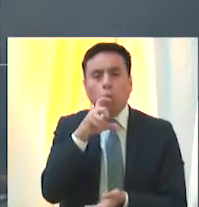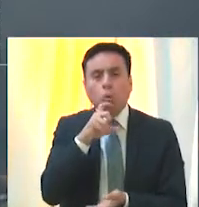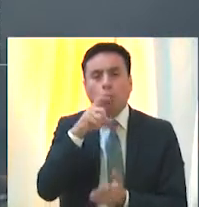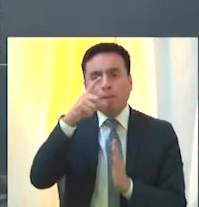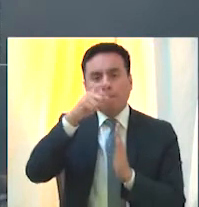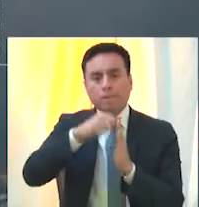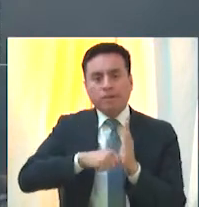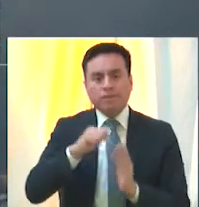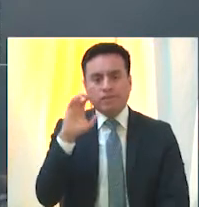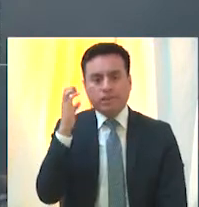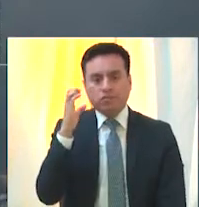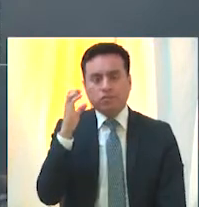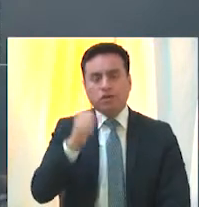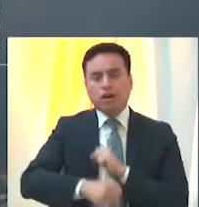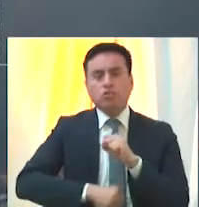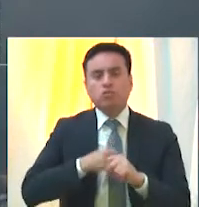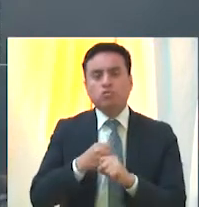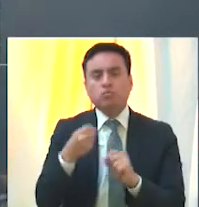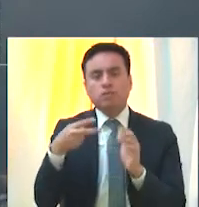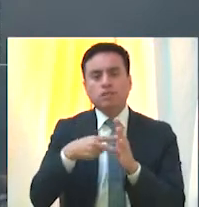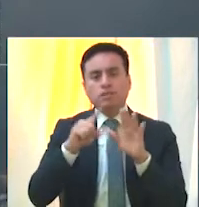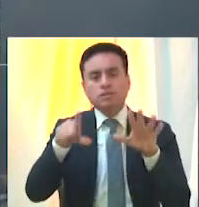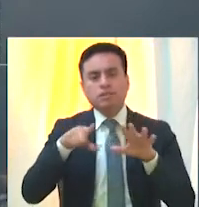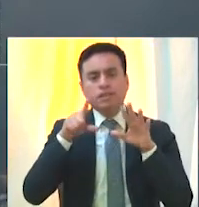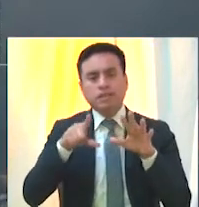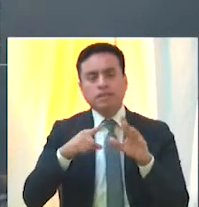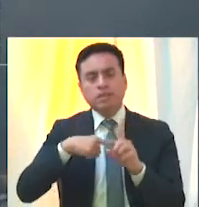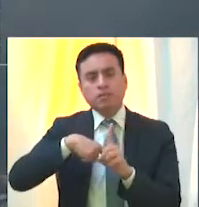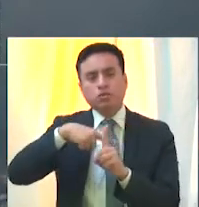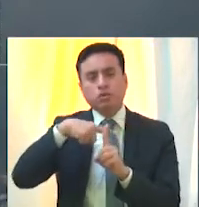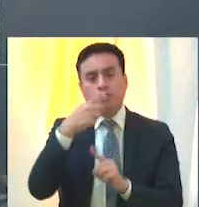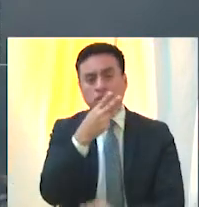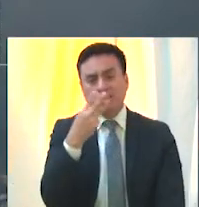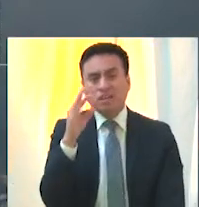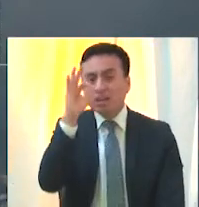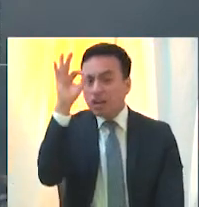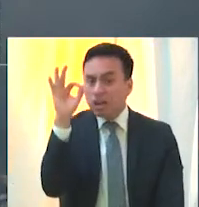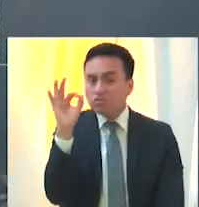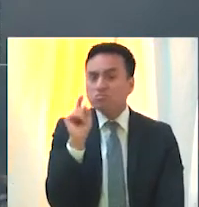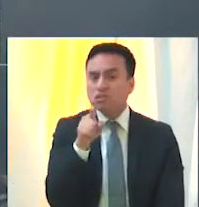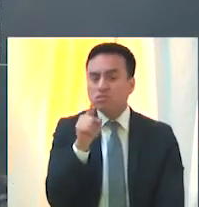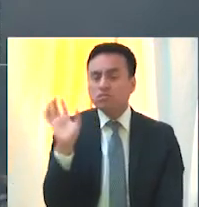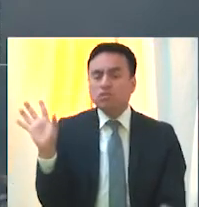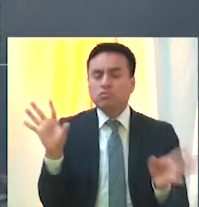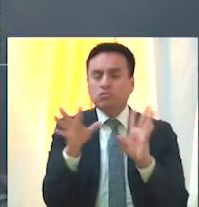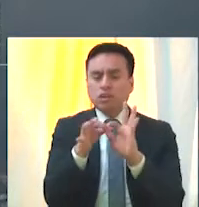de enero. El año 2017 la temperatura fue 33 grados y eso estuvo claramente